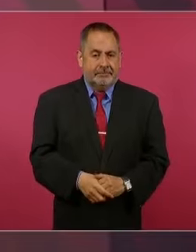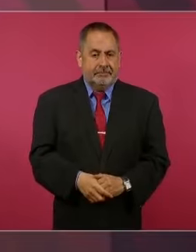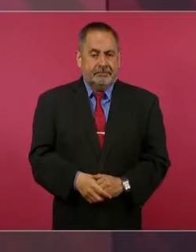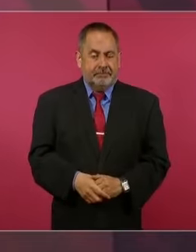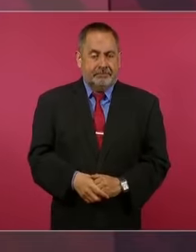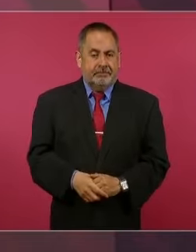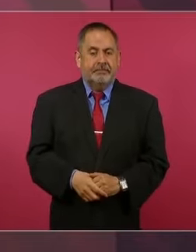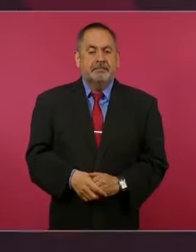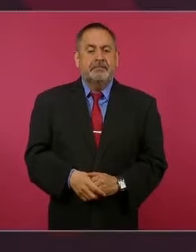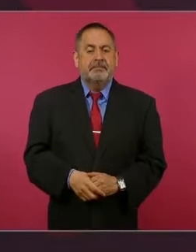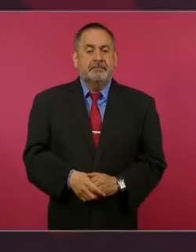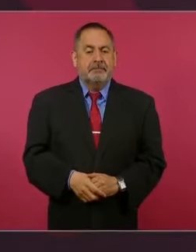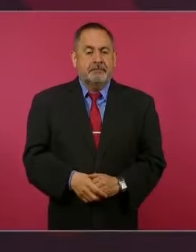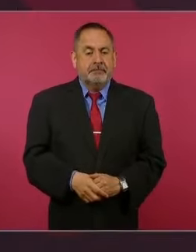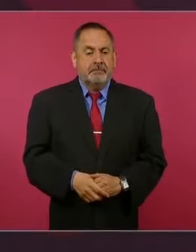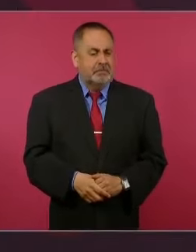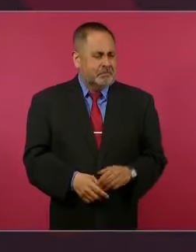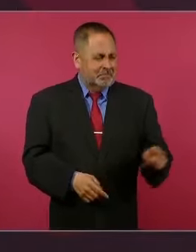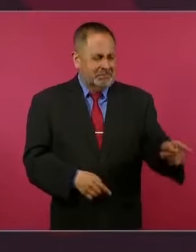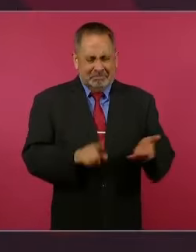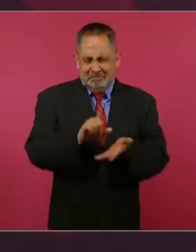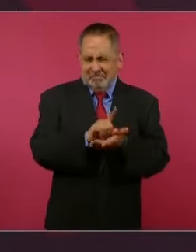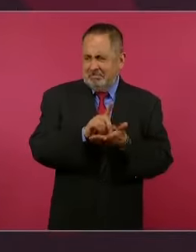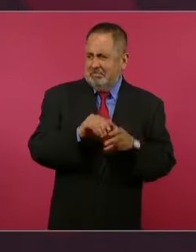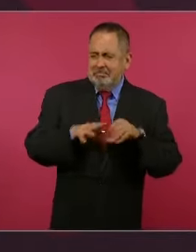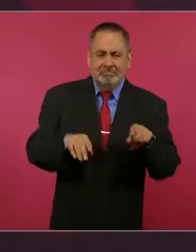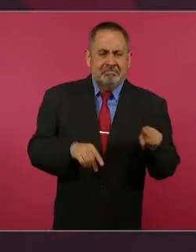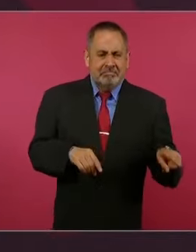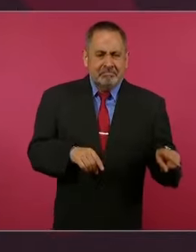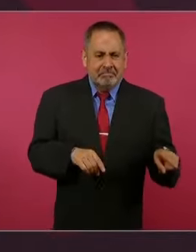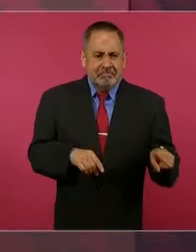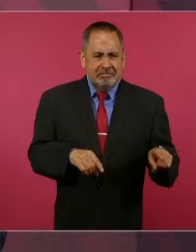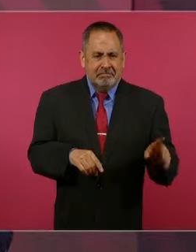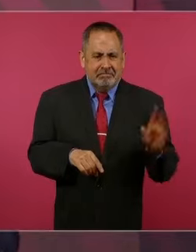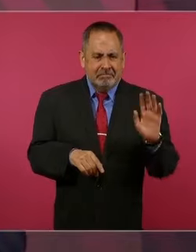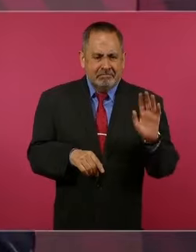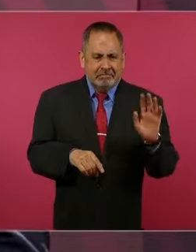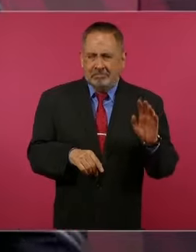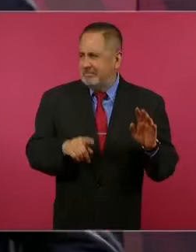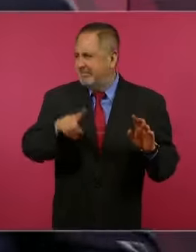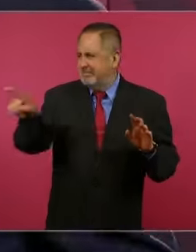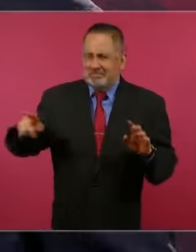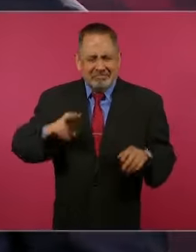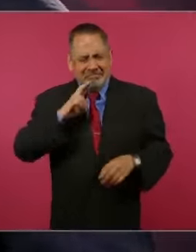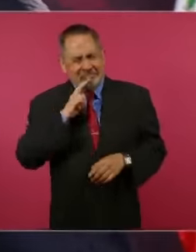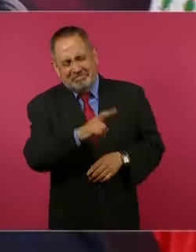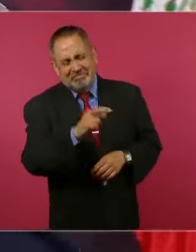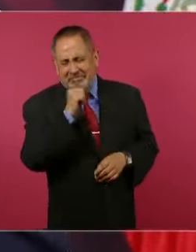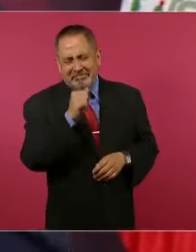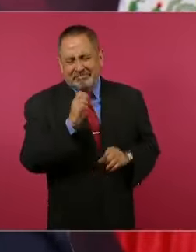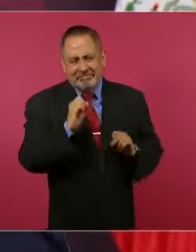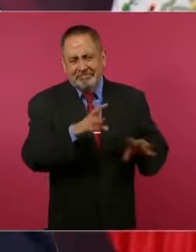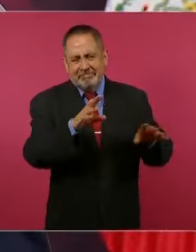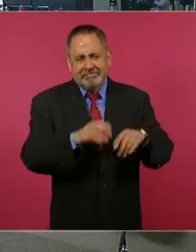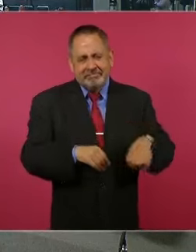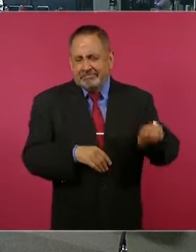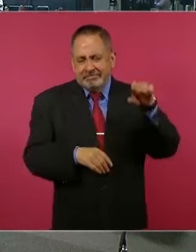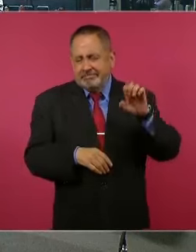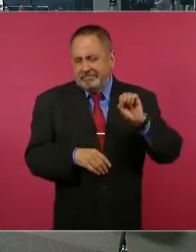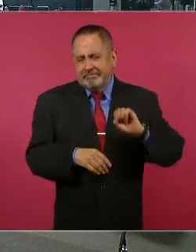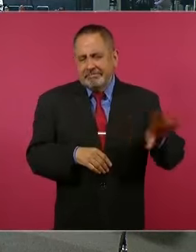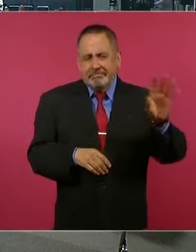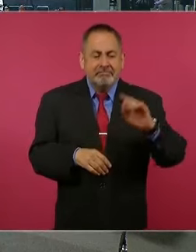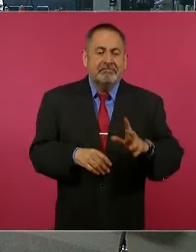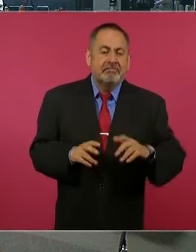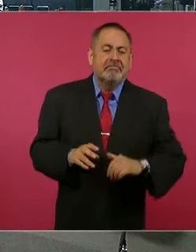decía este puso en su Twitter Ojalá y no contesten nada pero como ya están grandes son